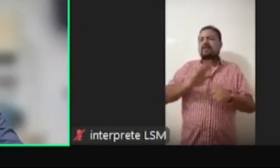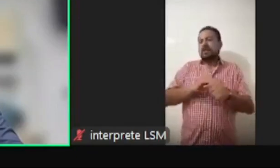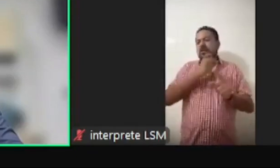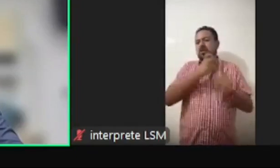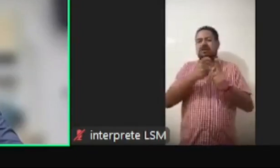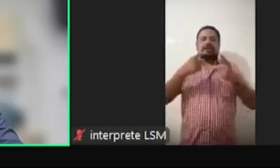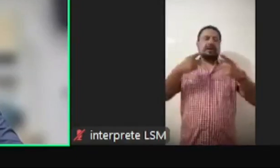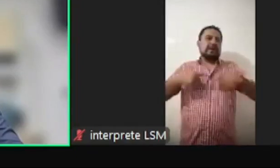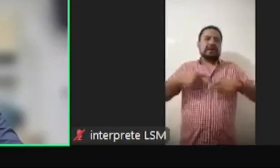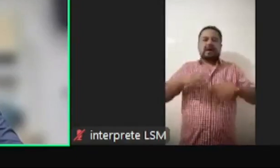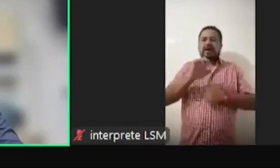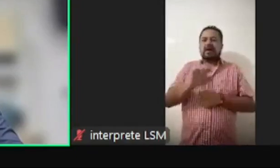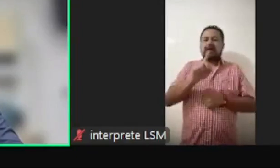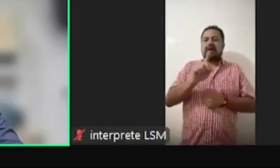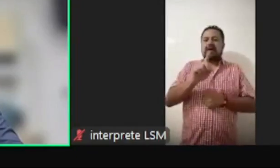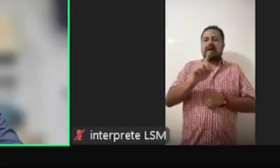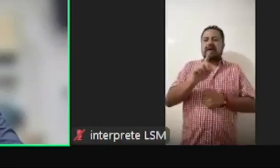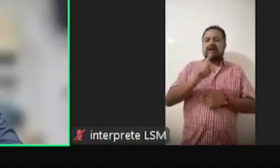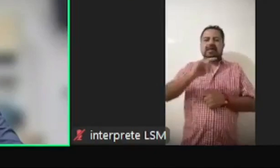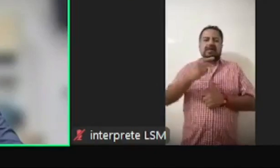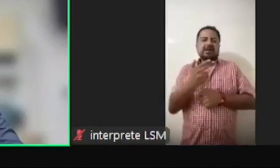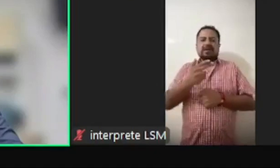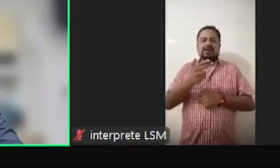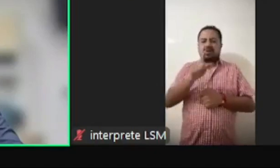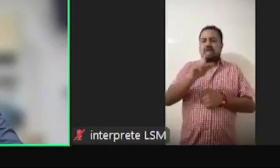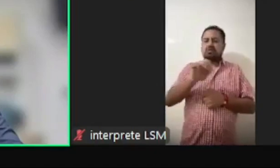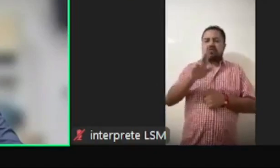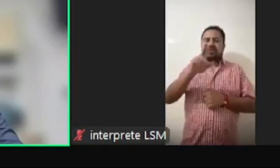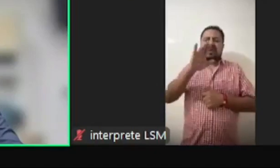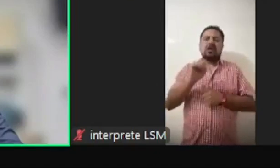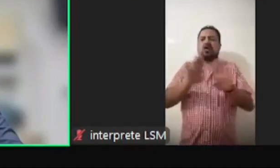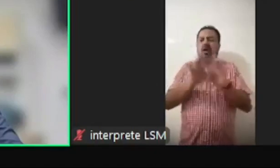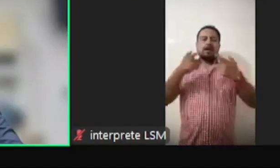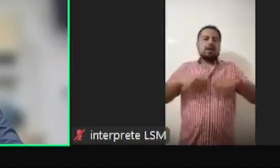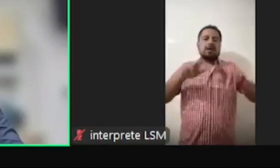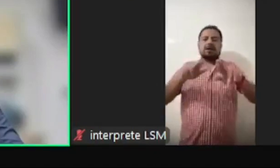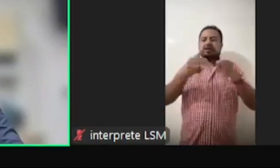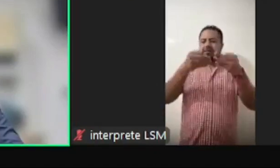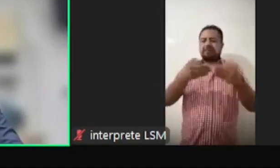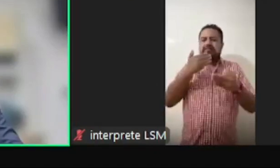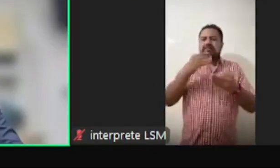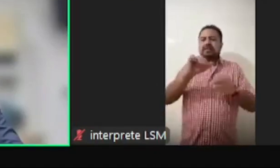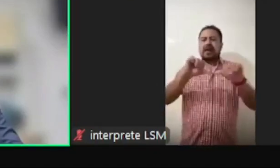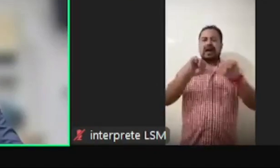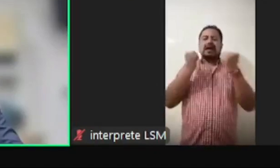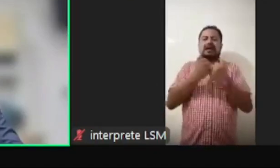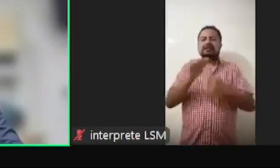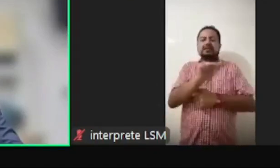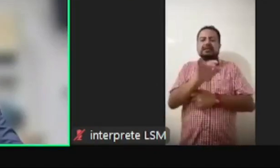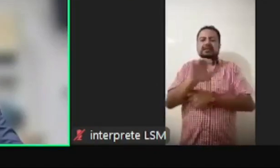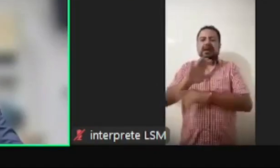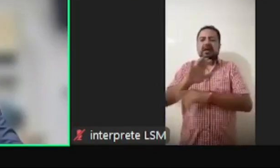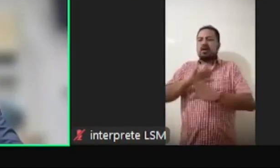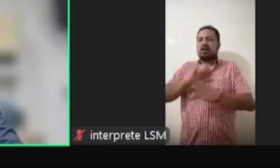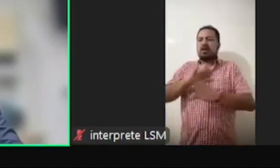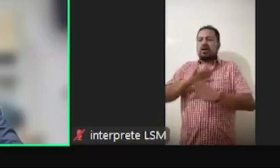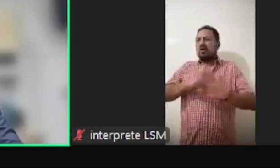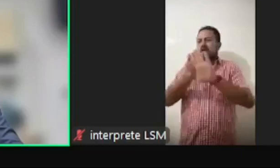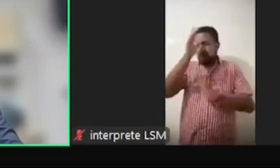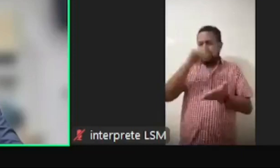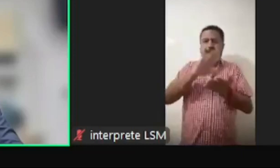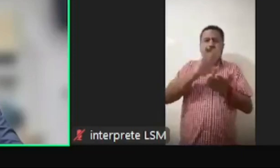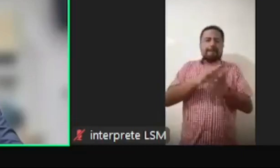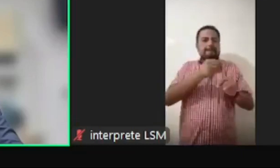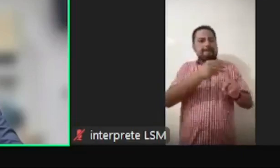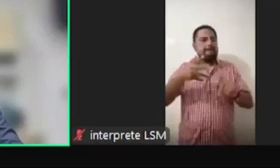Edith Yolanda Merino Lucero, en su carácter de representante legal de la asociación civil, en contra del acuerdo 072 diagonal C